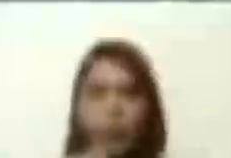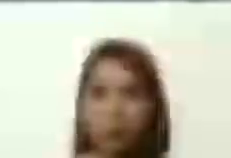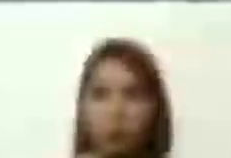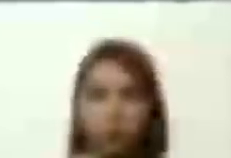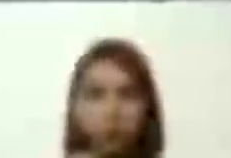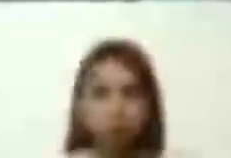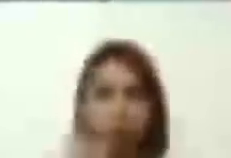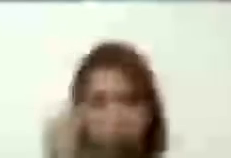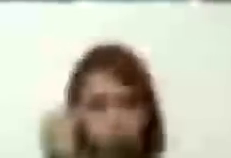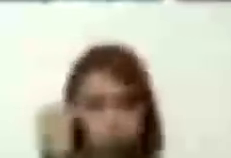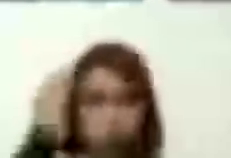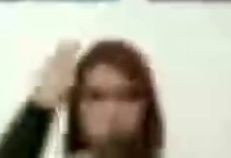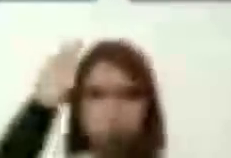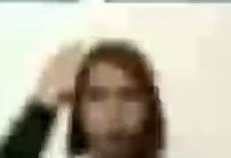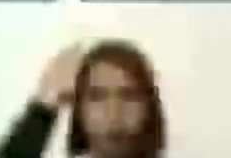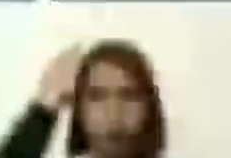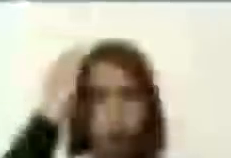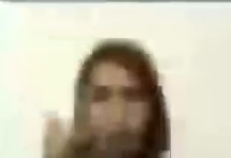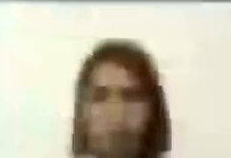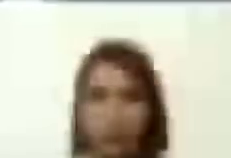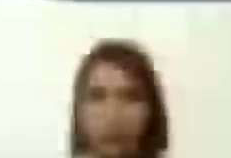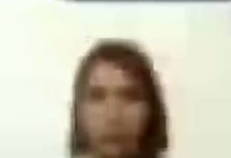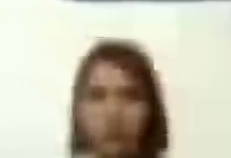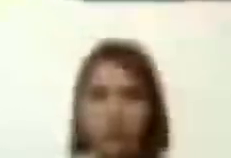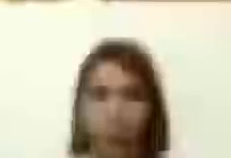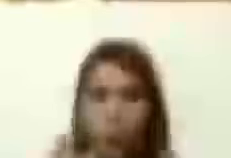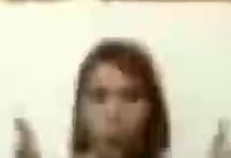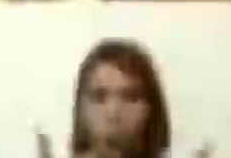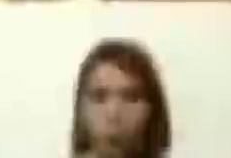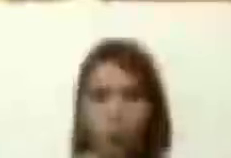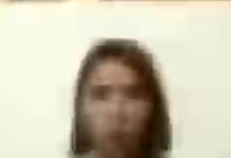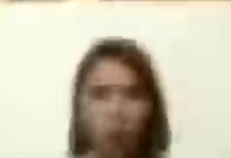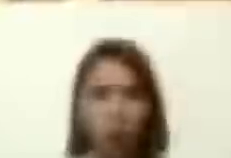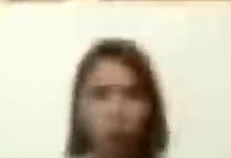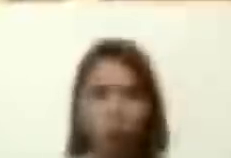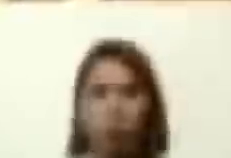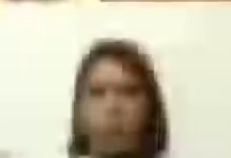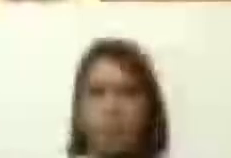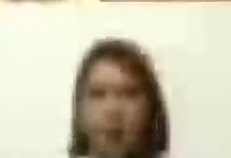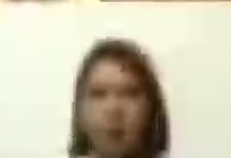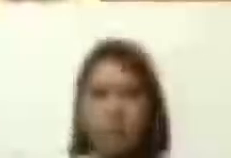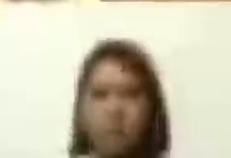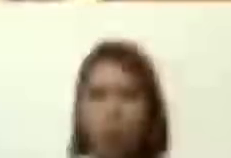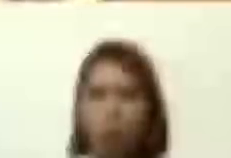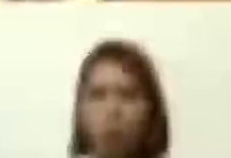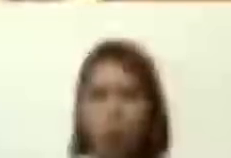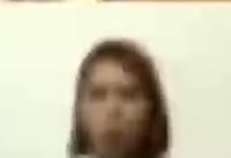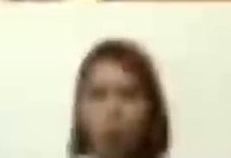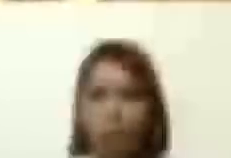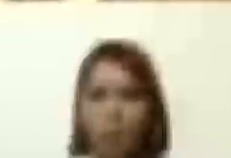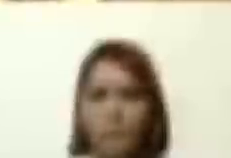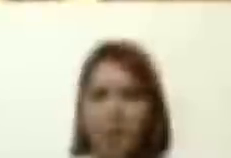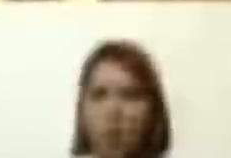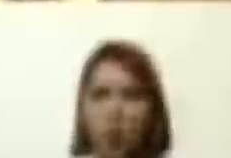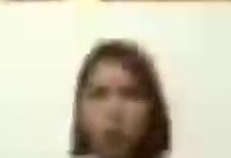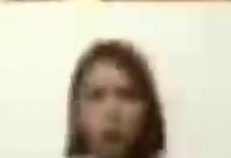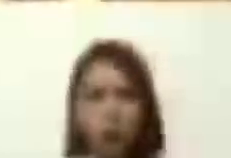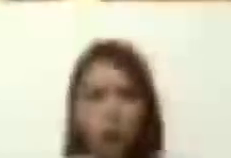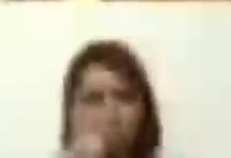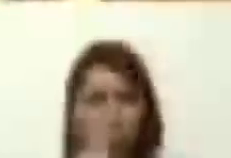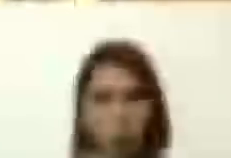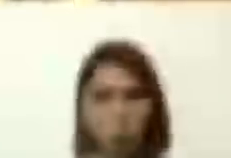en dólares. Y eso nadie lo puede ocultar porque allí están las estadísticas. Solo